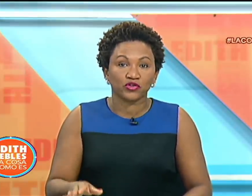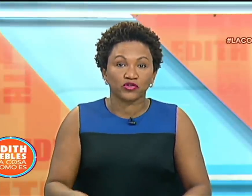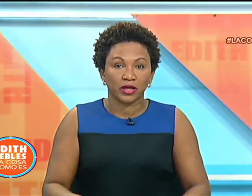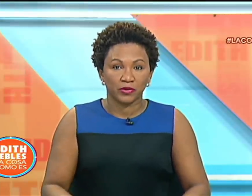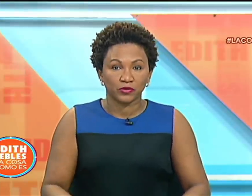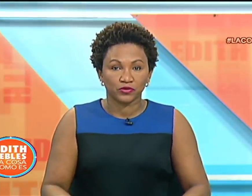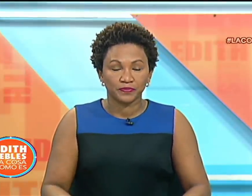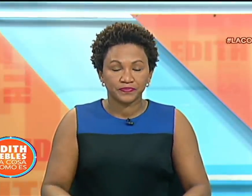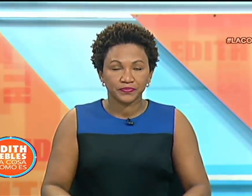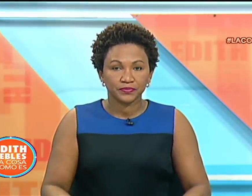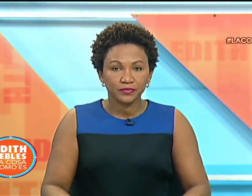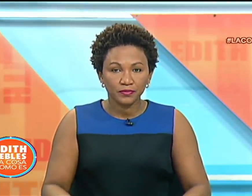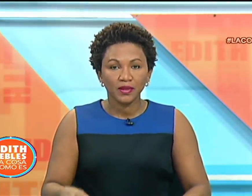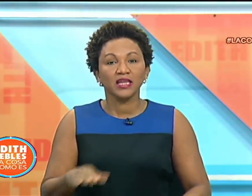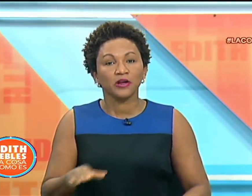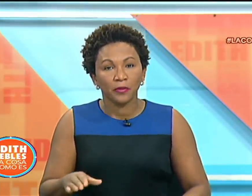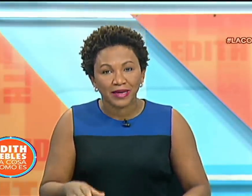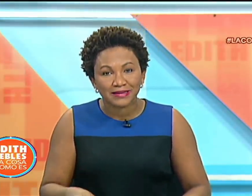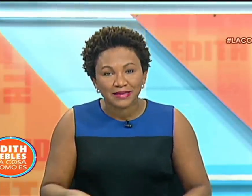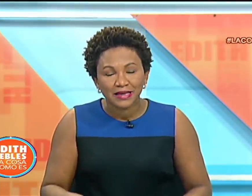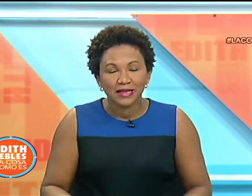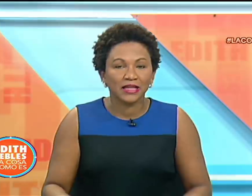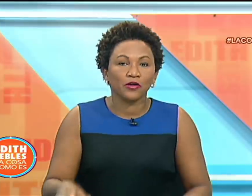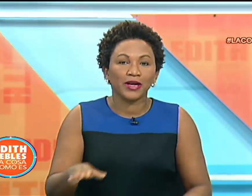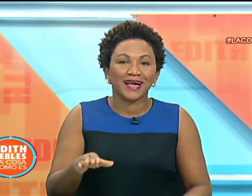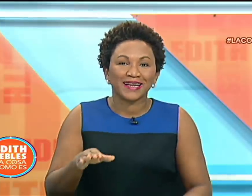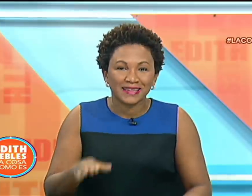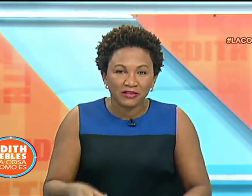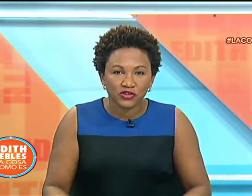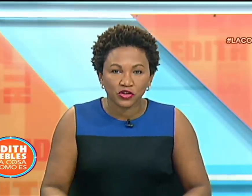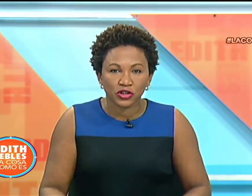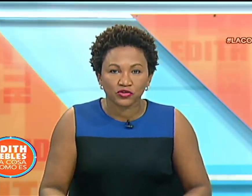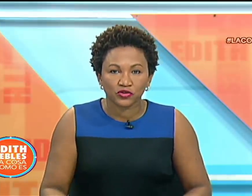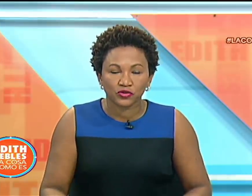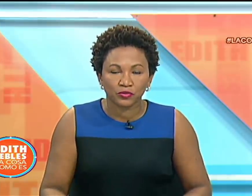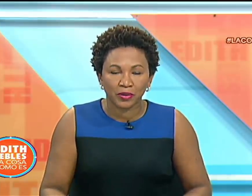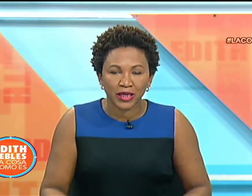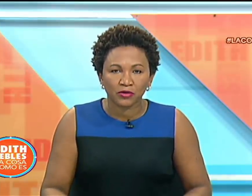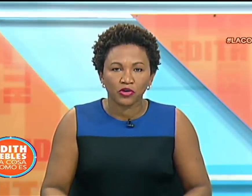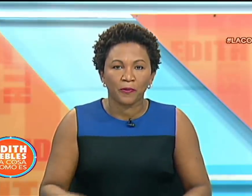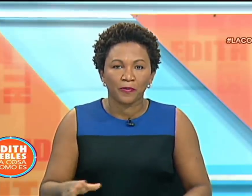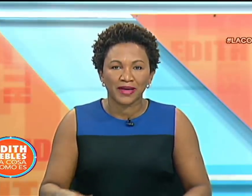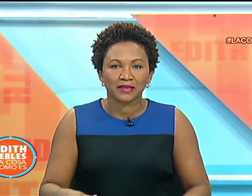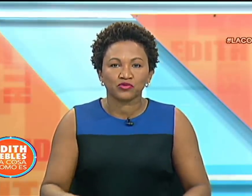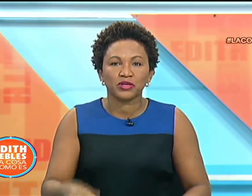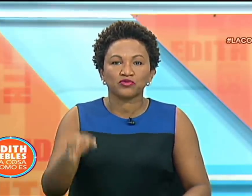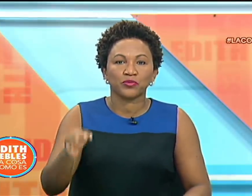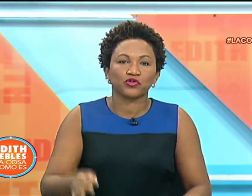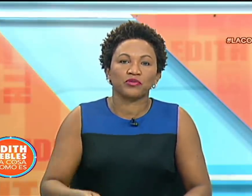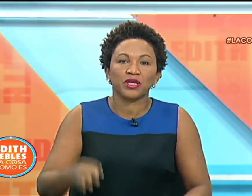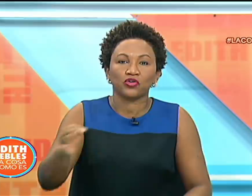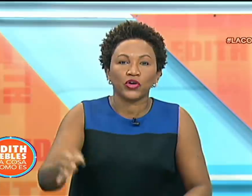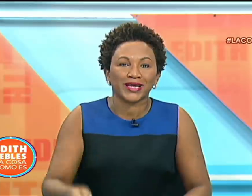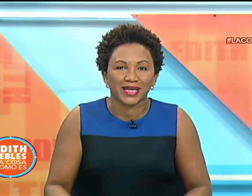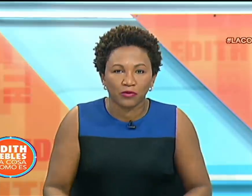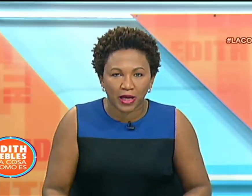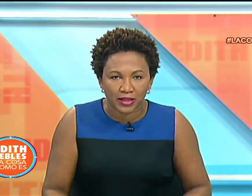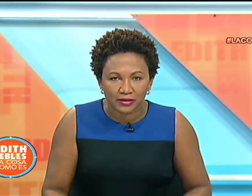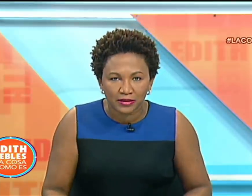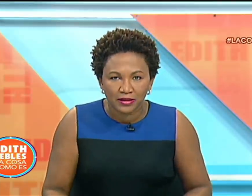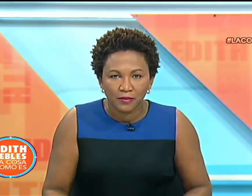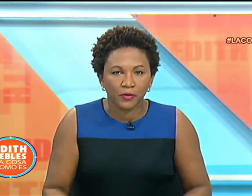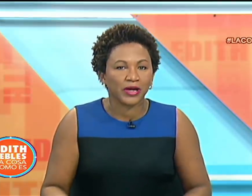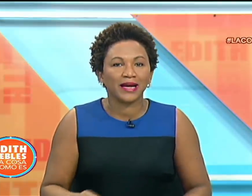habló en esos términos. Y dijo más, dijo, la retención de esos vehículos por parte suya es un procedimiento